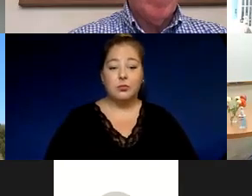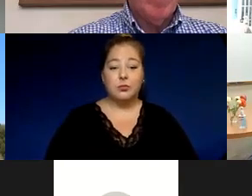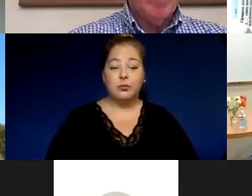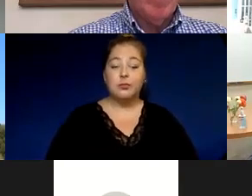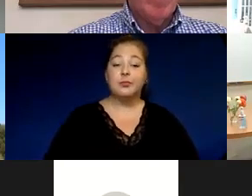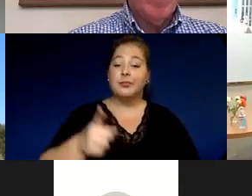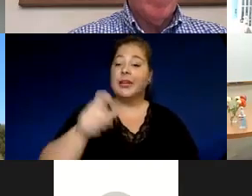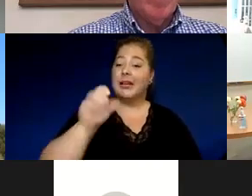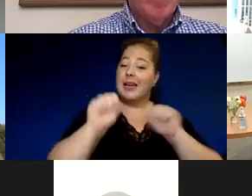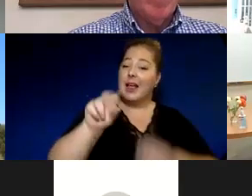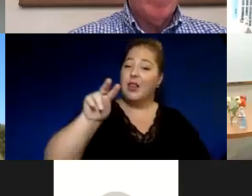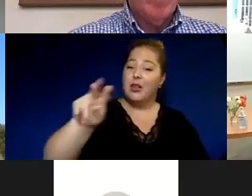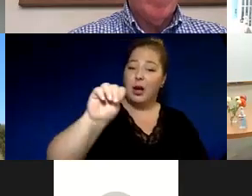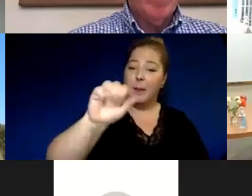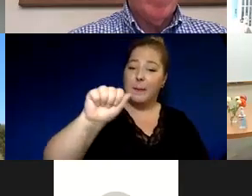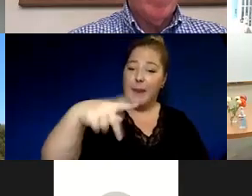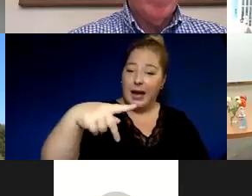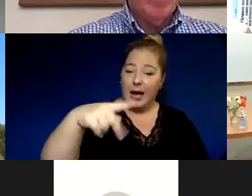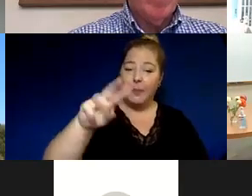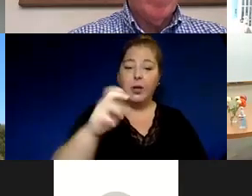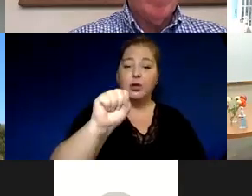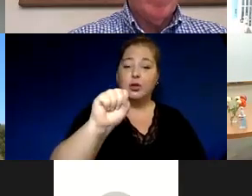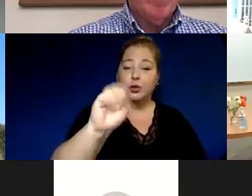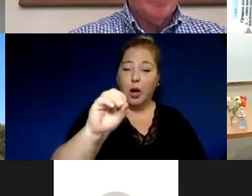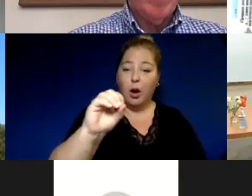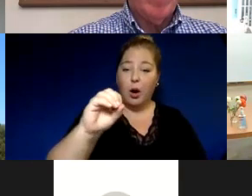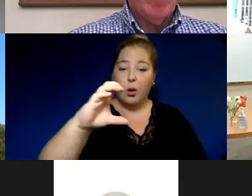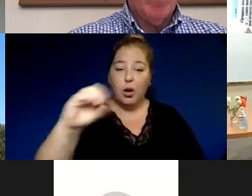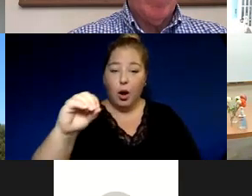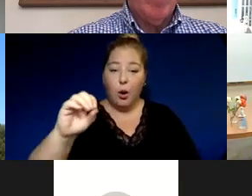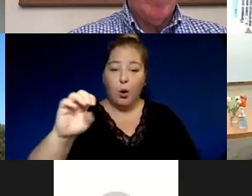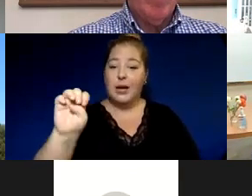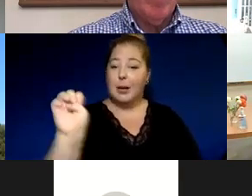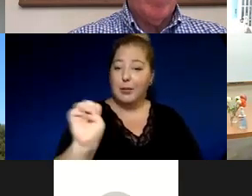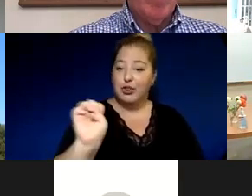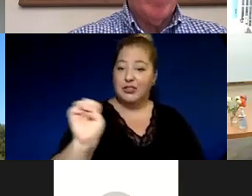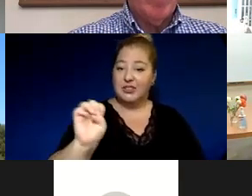Emergency. Ahí está un mapa actualizado. Por favor,